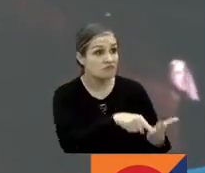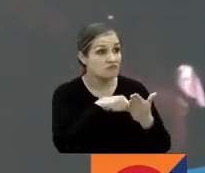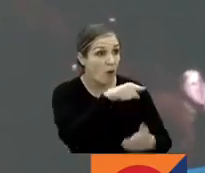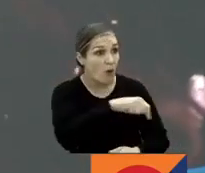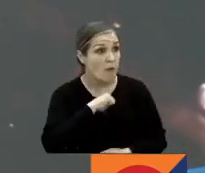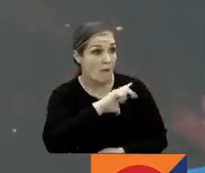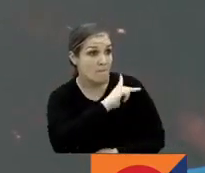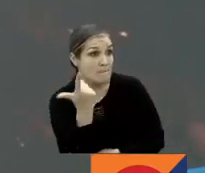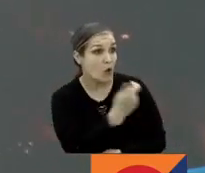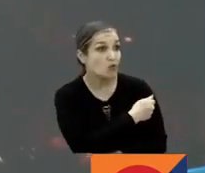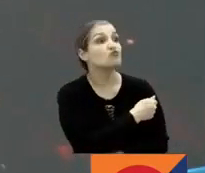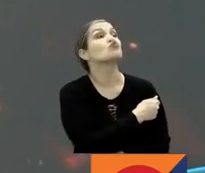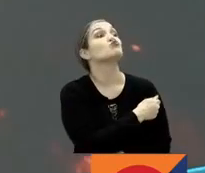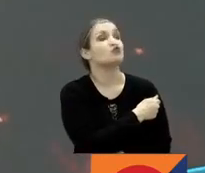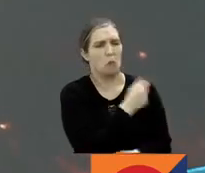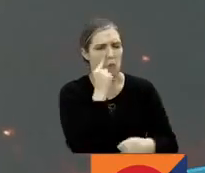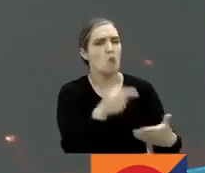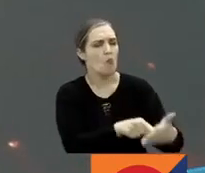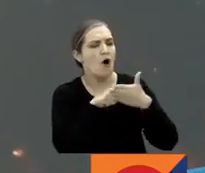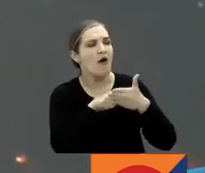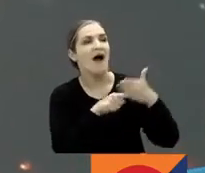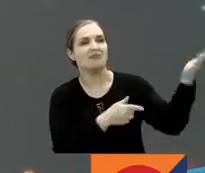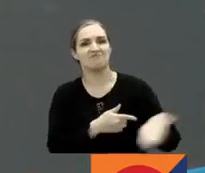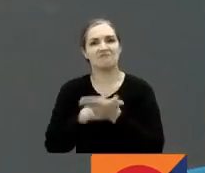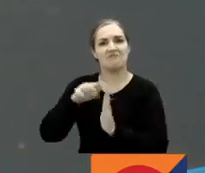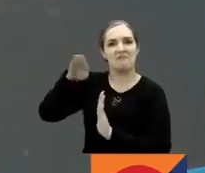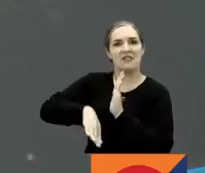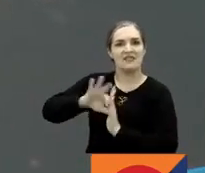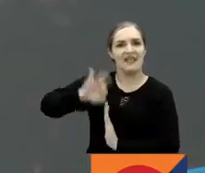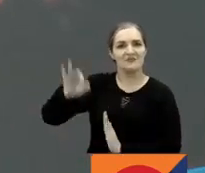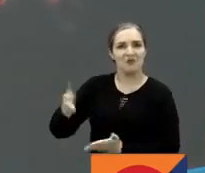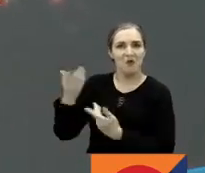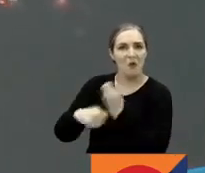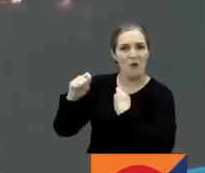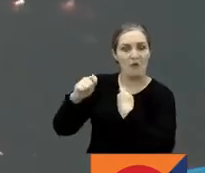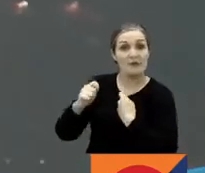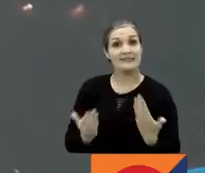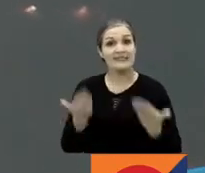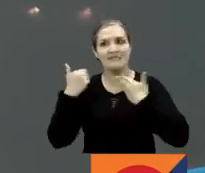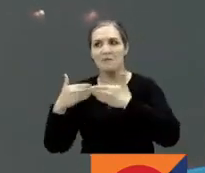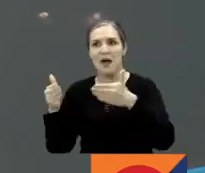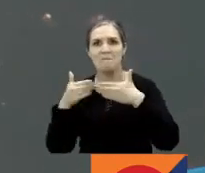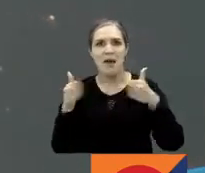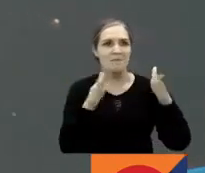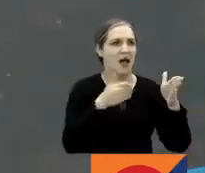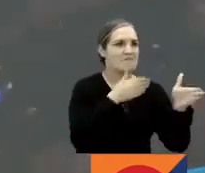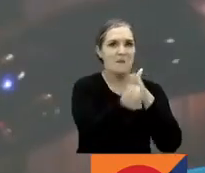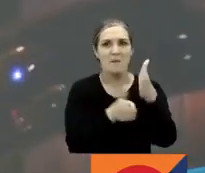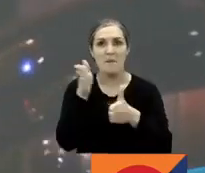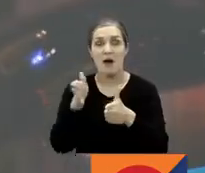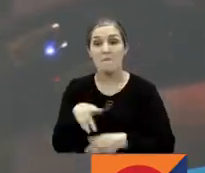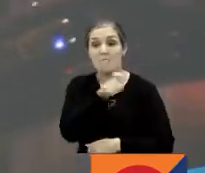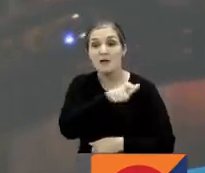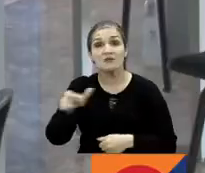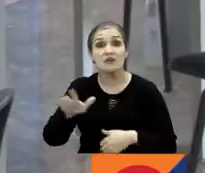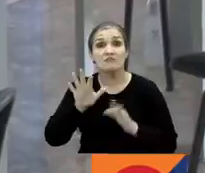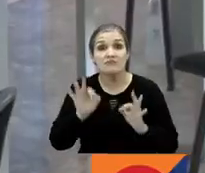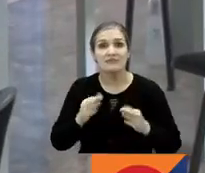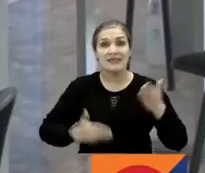a los compradores que presenten su carnet de vacunación. La iniciativa busca la reactivación total de los 103.000 comerciantes del departamento.